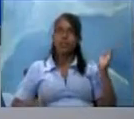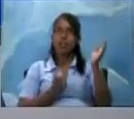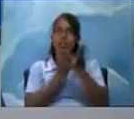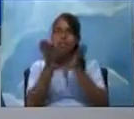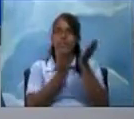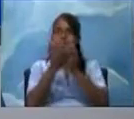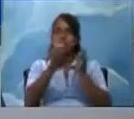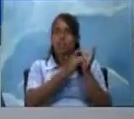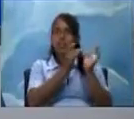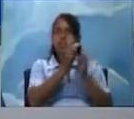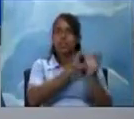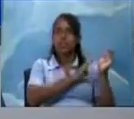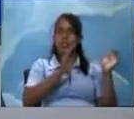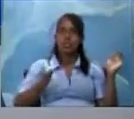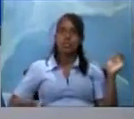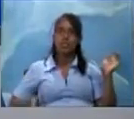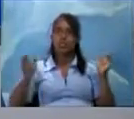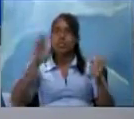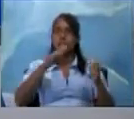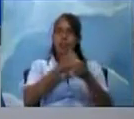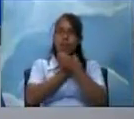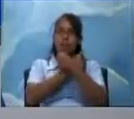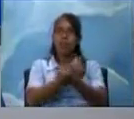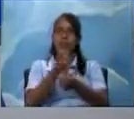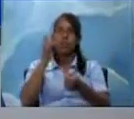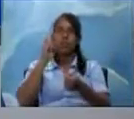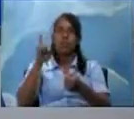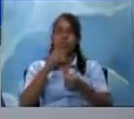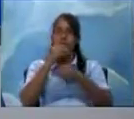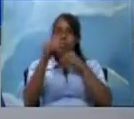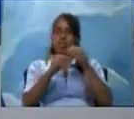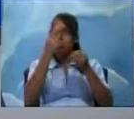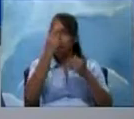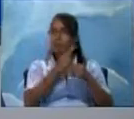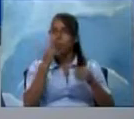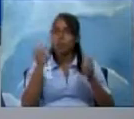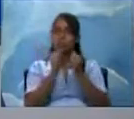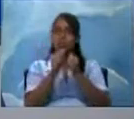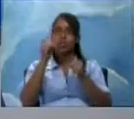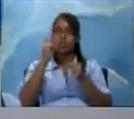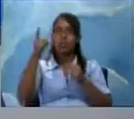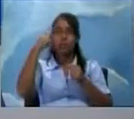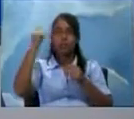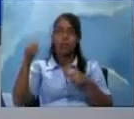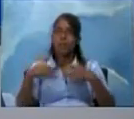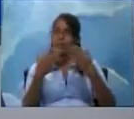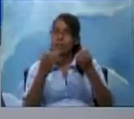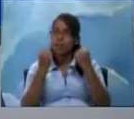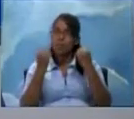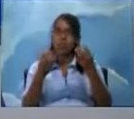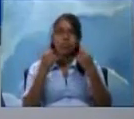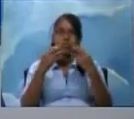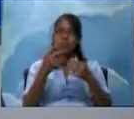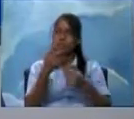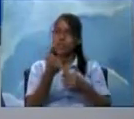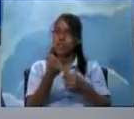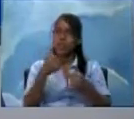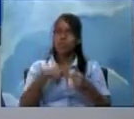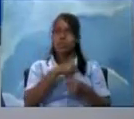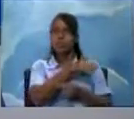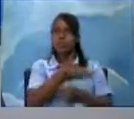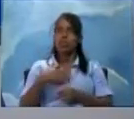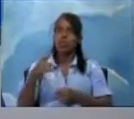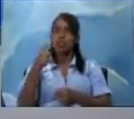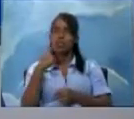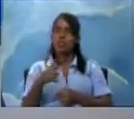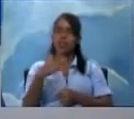a Jesucristo, está amando al diablo y haciendo pacto con el diablo para que le dé mucha riqueza, yo quiero